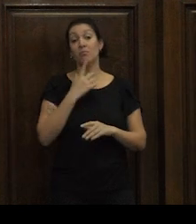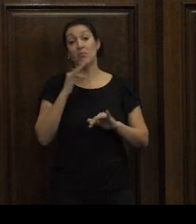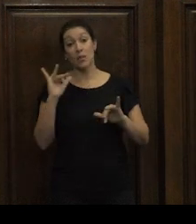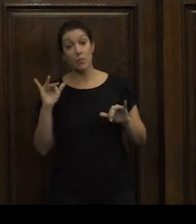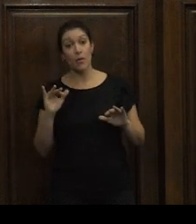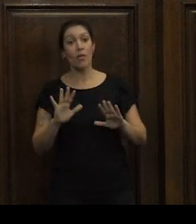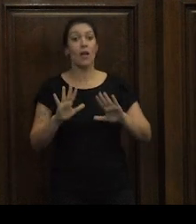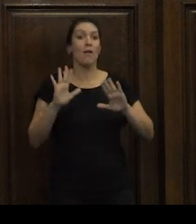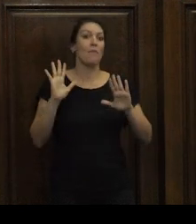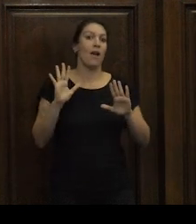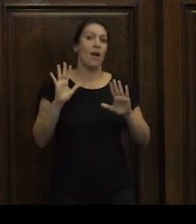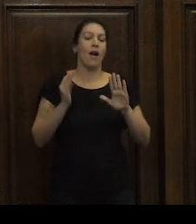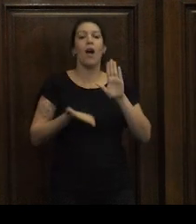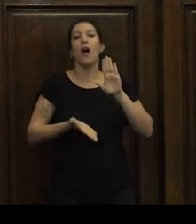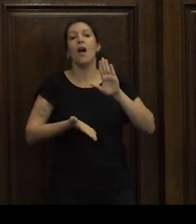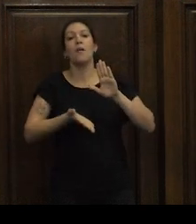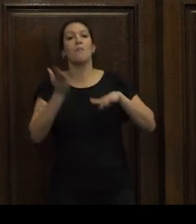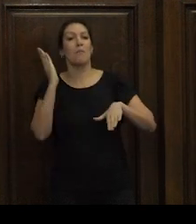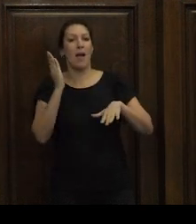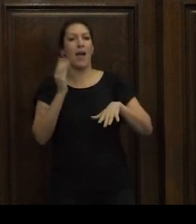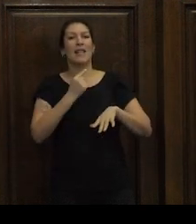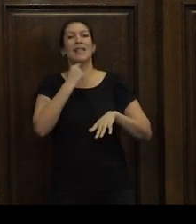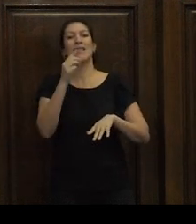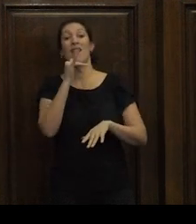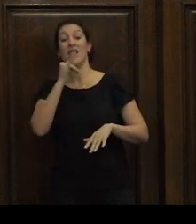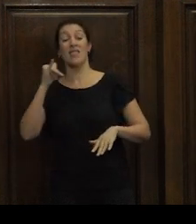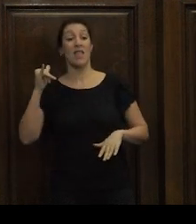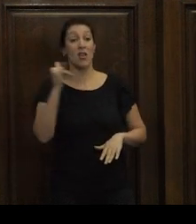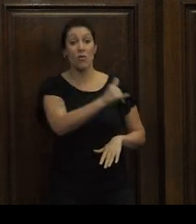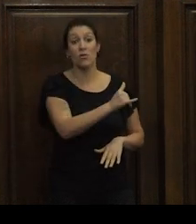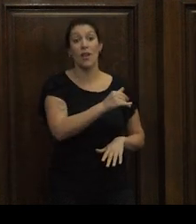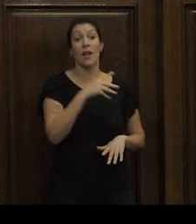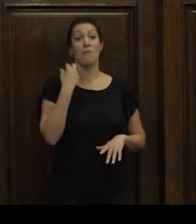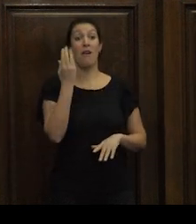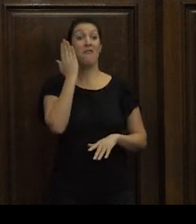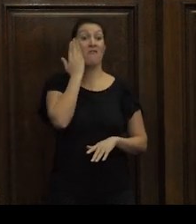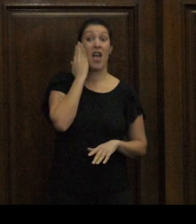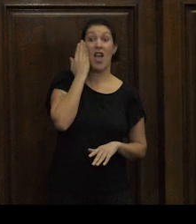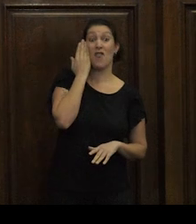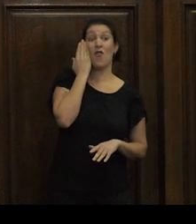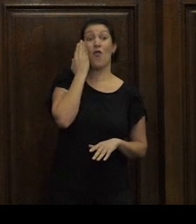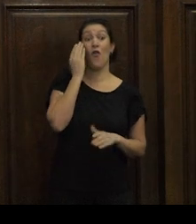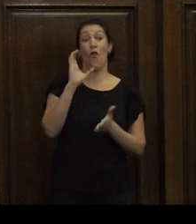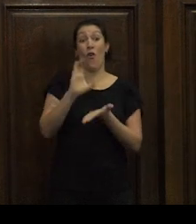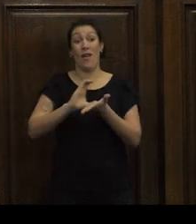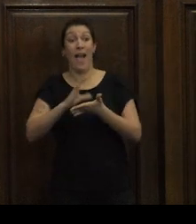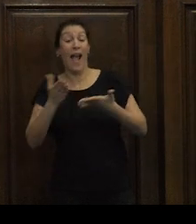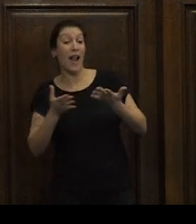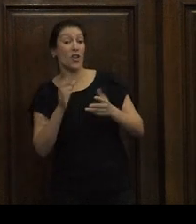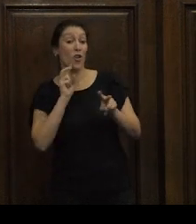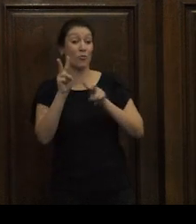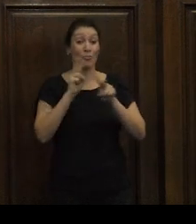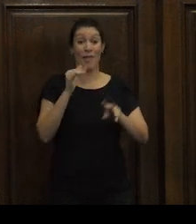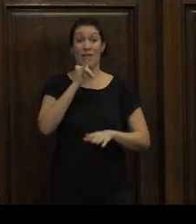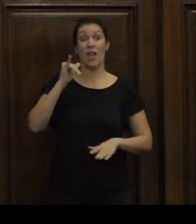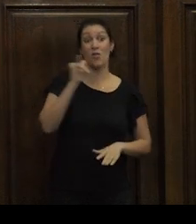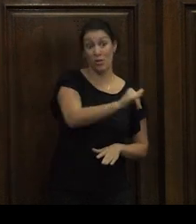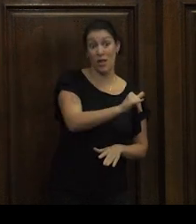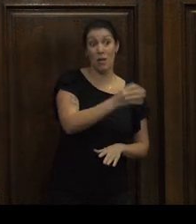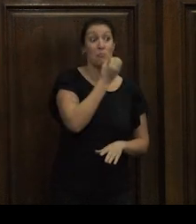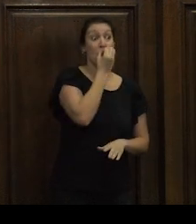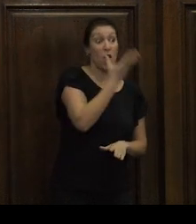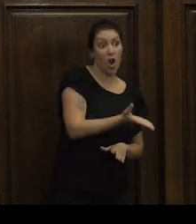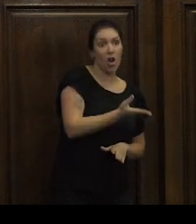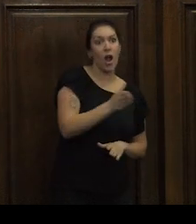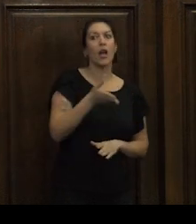puede ser mucho más eficaz denunciar a alguien en las redes sociales de Internet que procesarlo en la